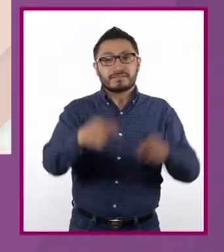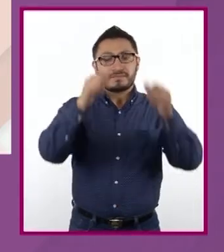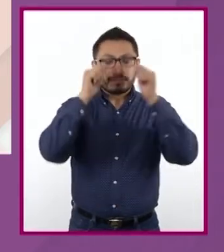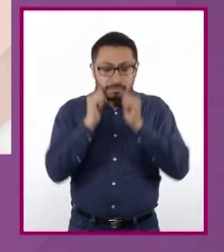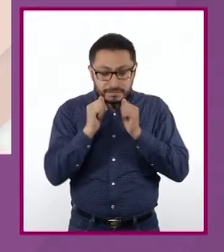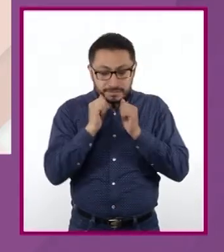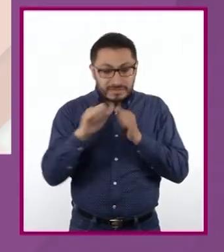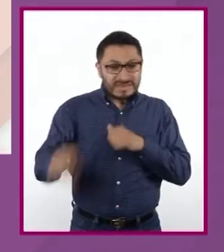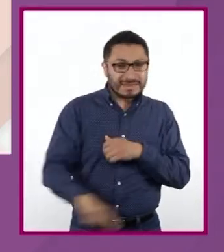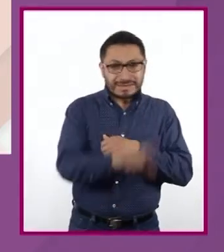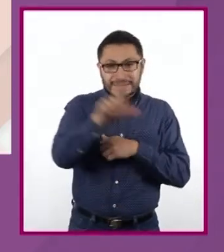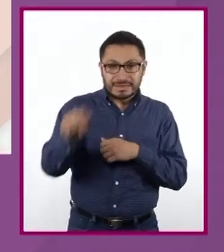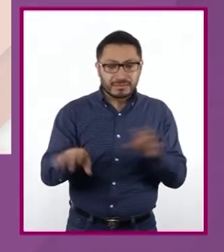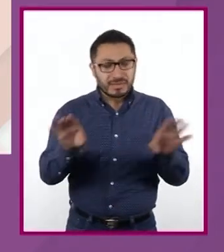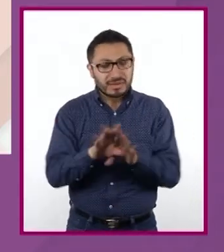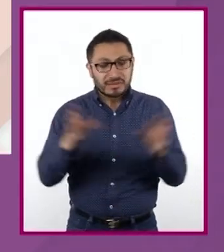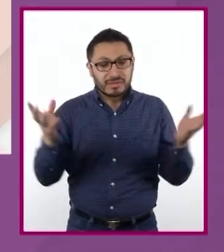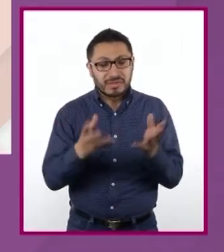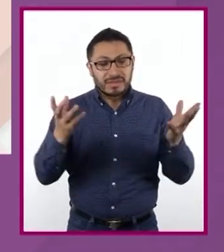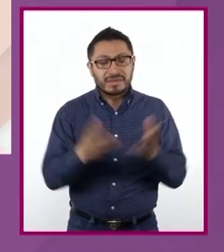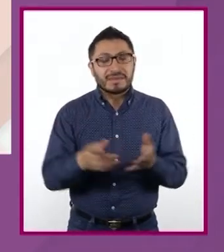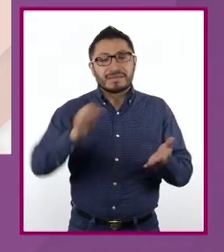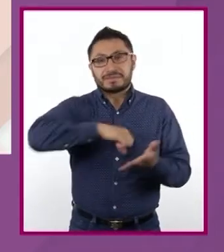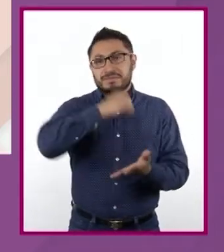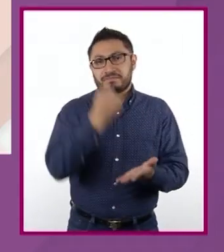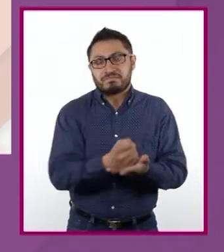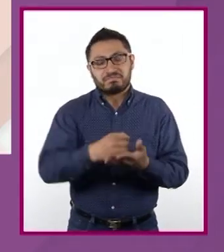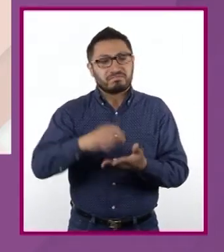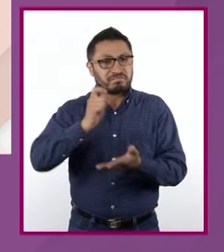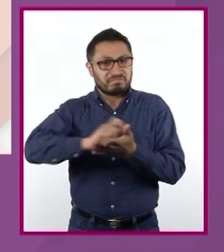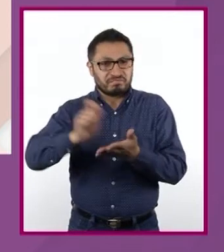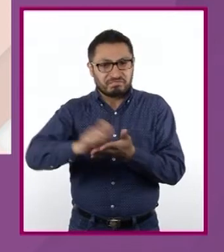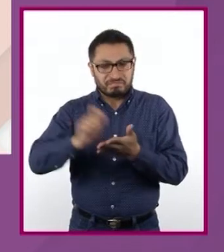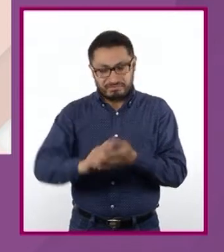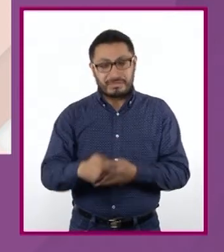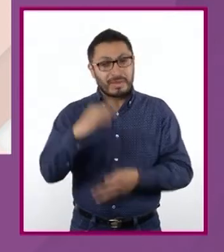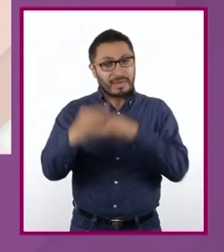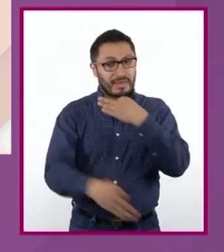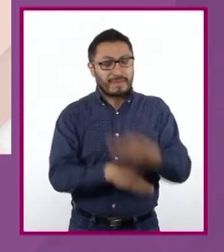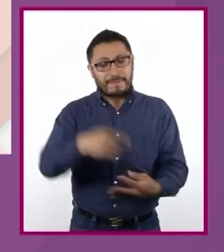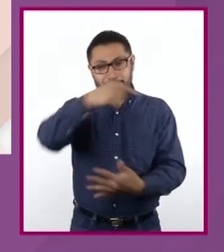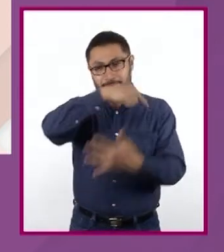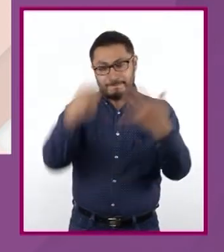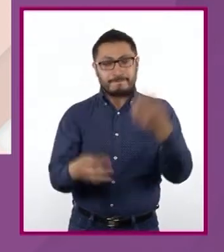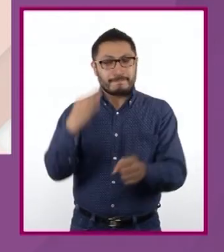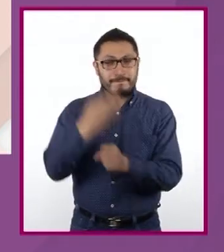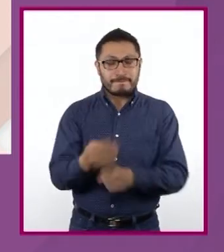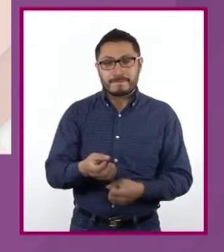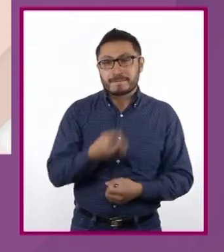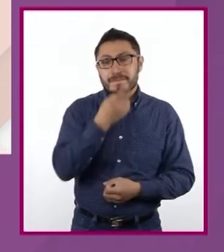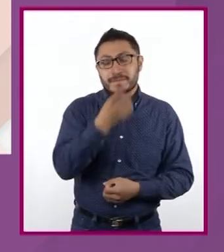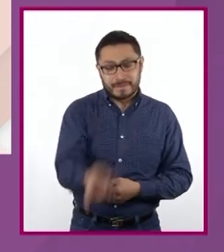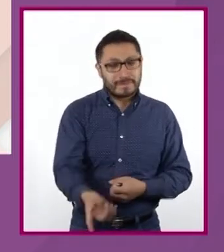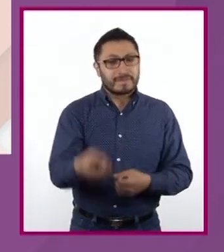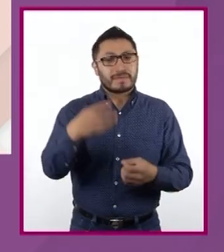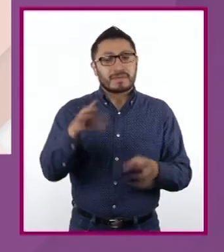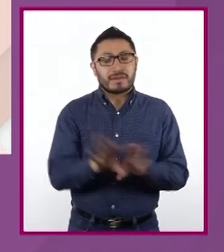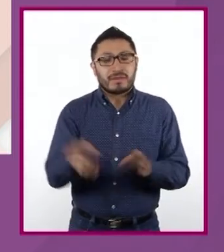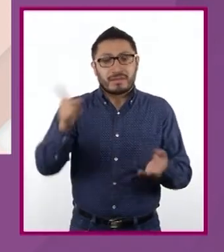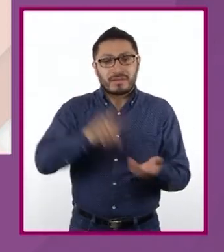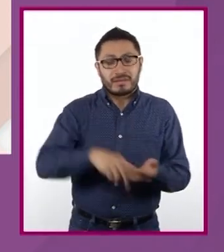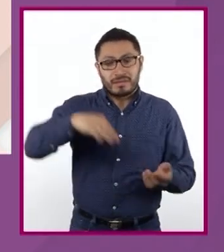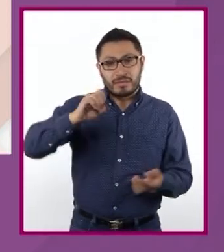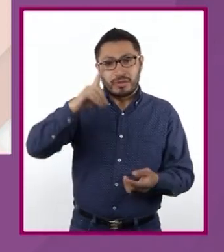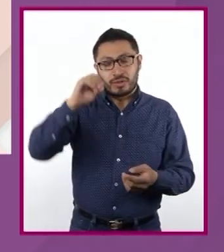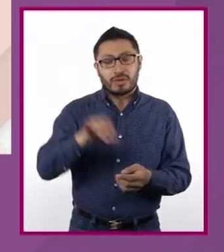y posteriormente creó los símbolos literarios. Todos los tiempos que acabamos de ver pertenecen al modo indicativo